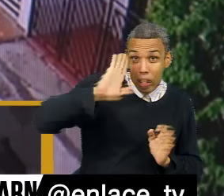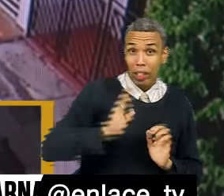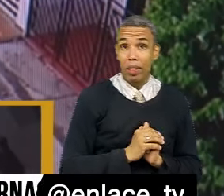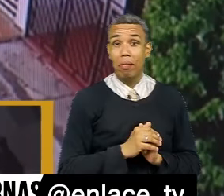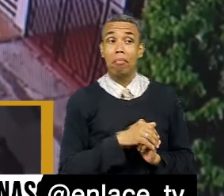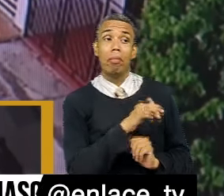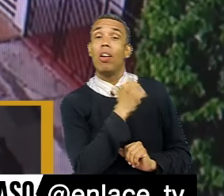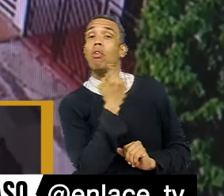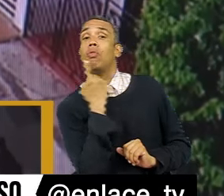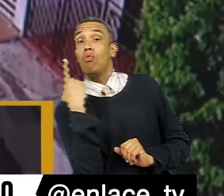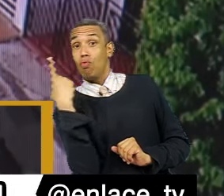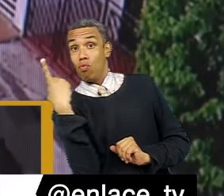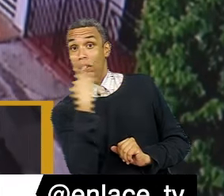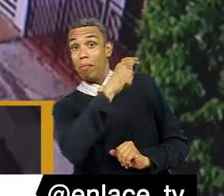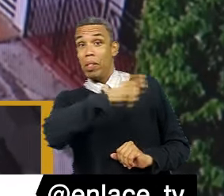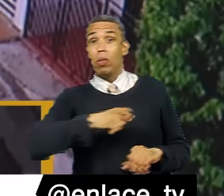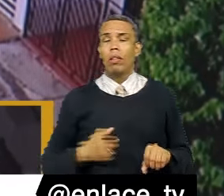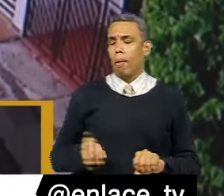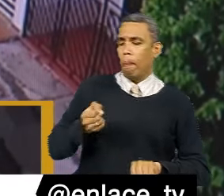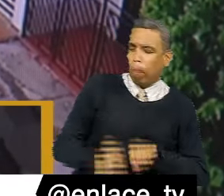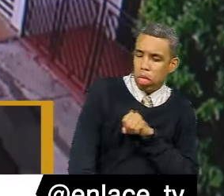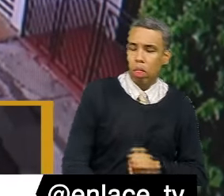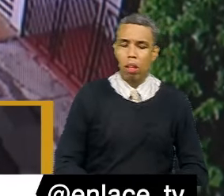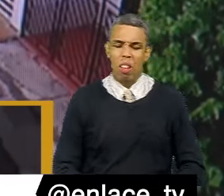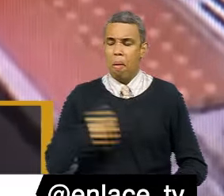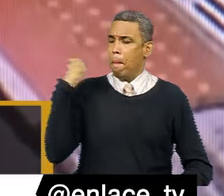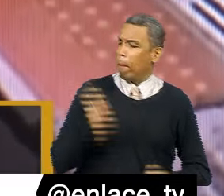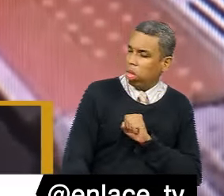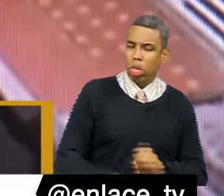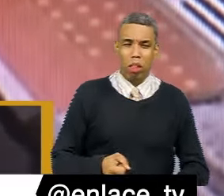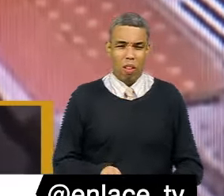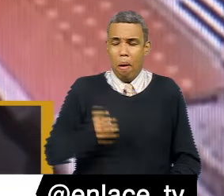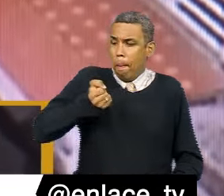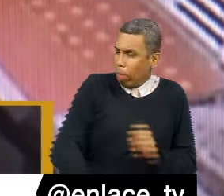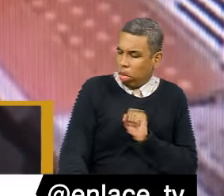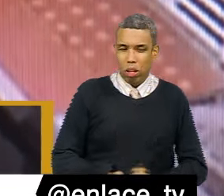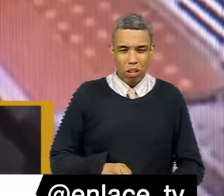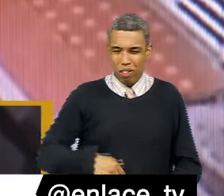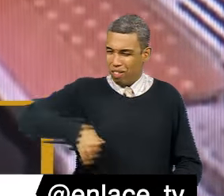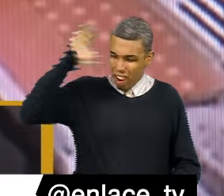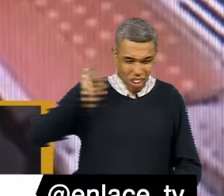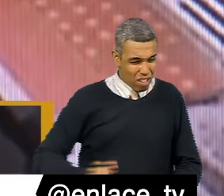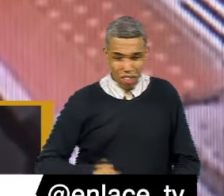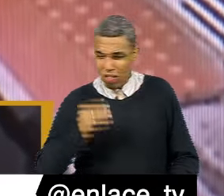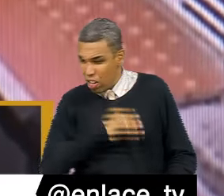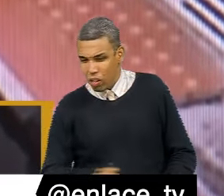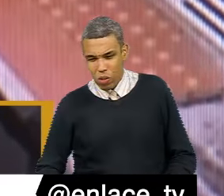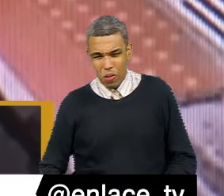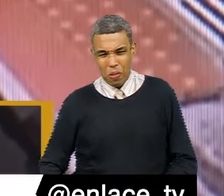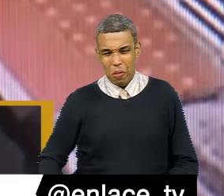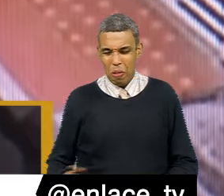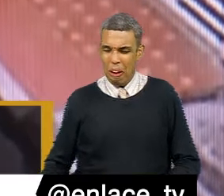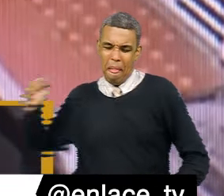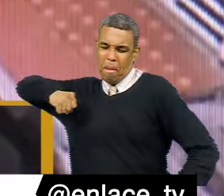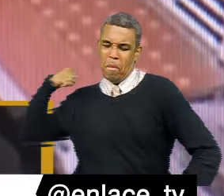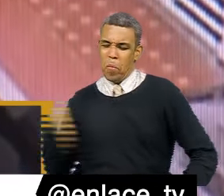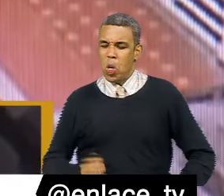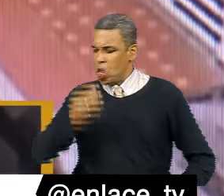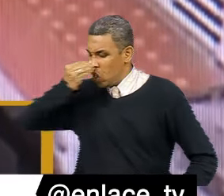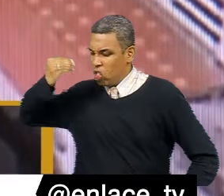manipular y a manipular la moto, cuando en eso como que hizo un contacto y empezó el juego y se prendió la moto, que